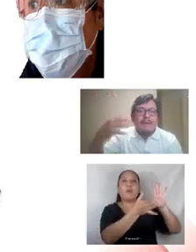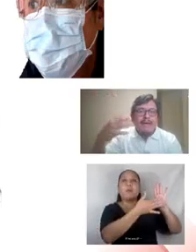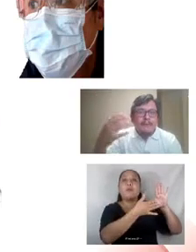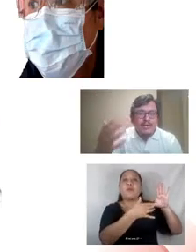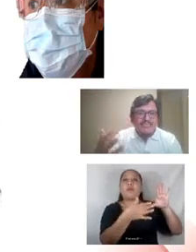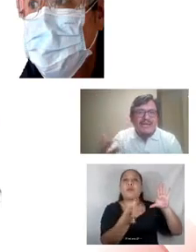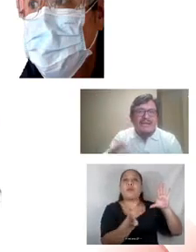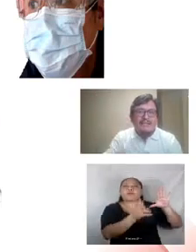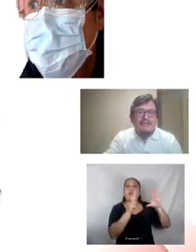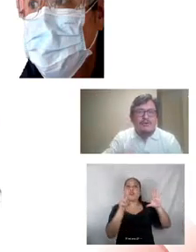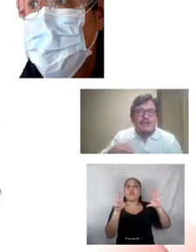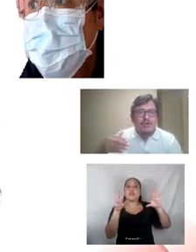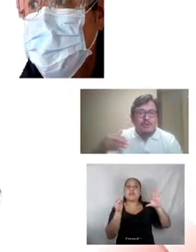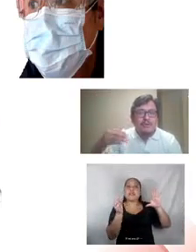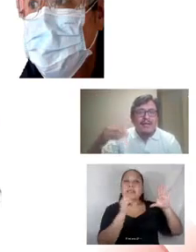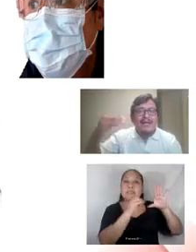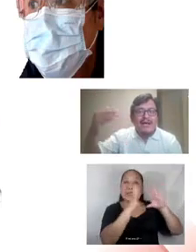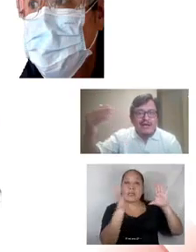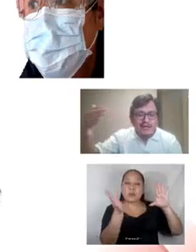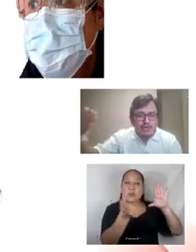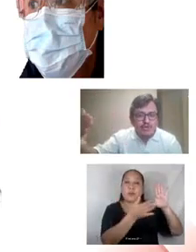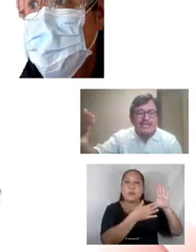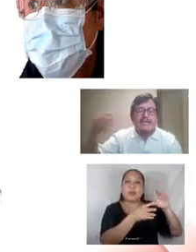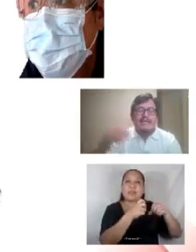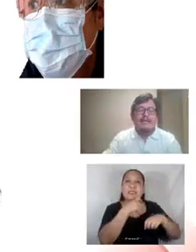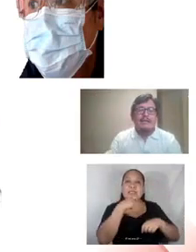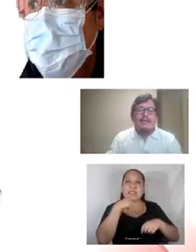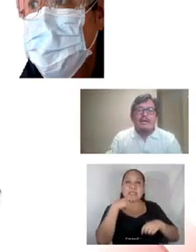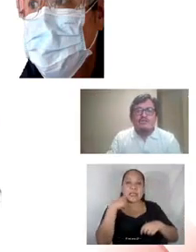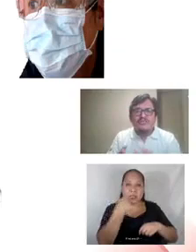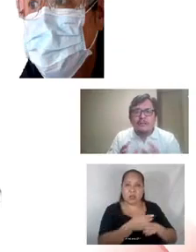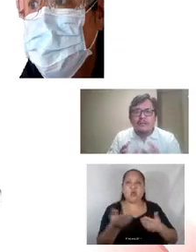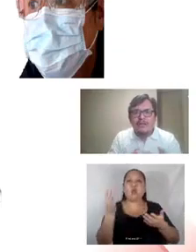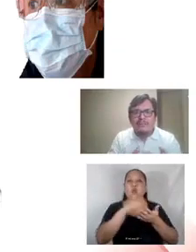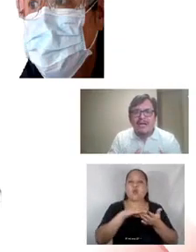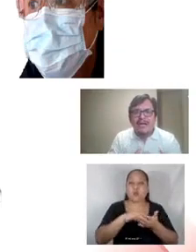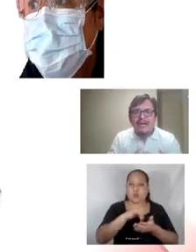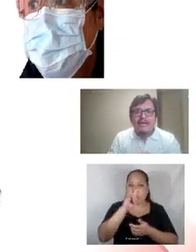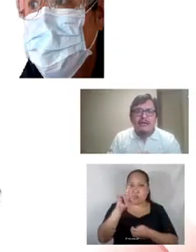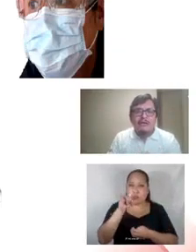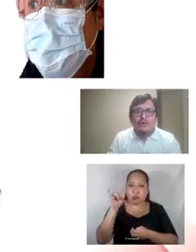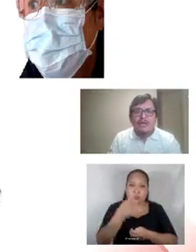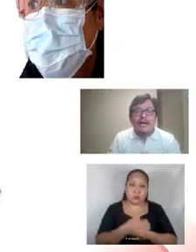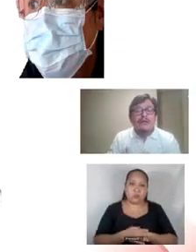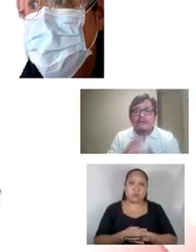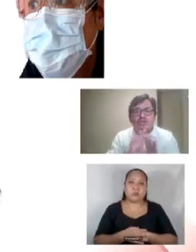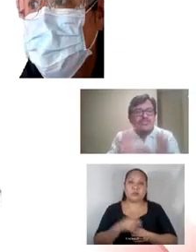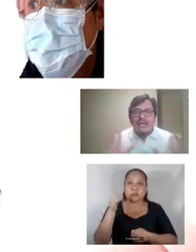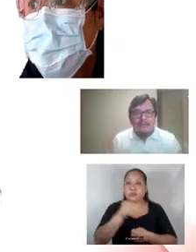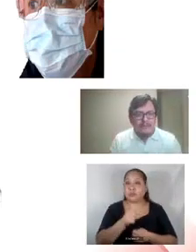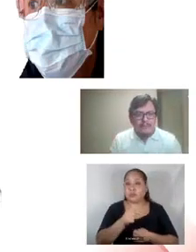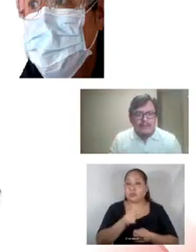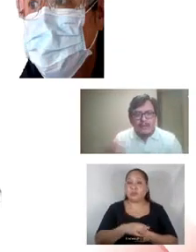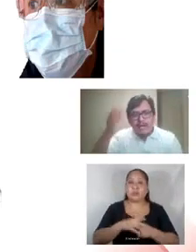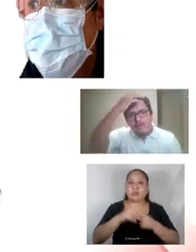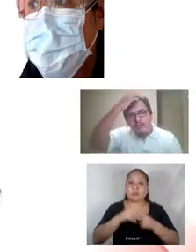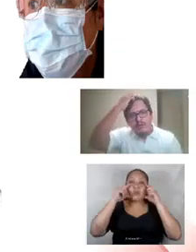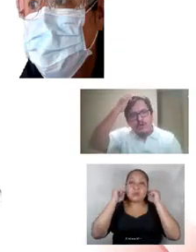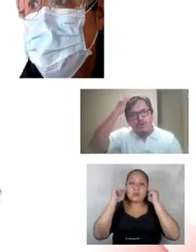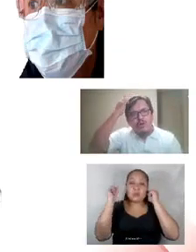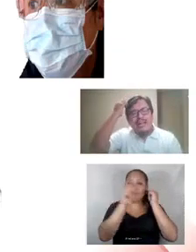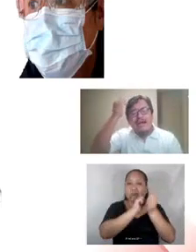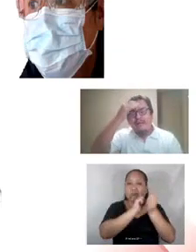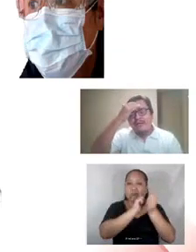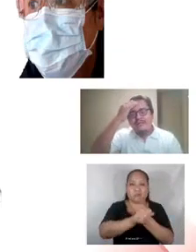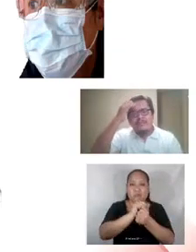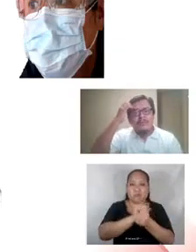aire, para que pueda secarse. Podríamos volver a reusarla. Eso es respecto a la mascarilla quirúrgica. No se lava. En el momento